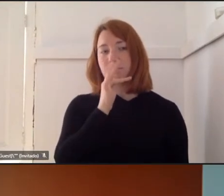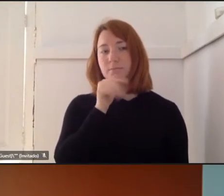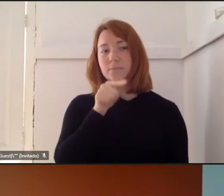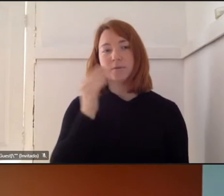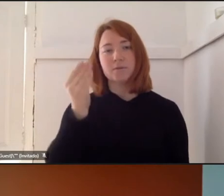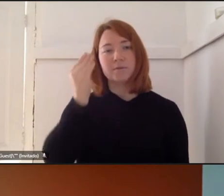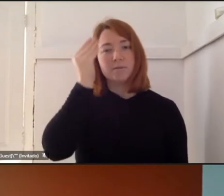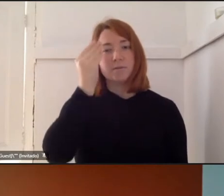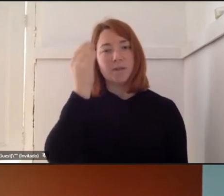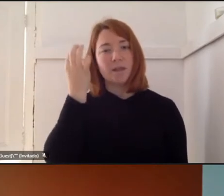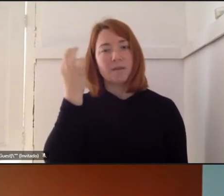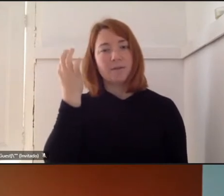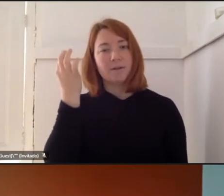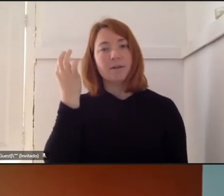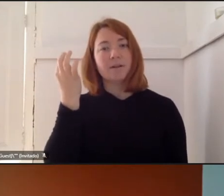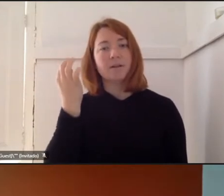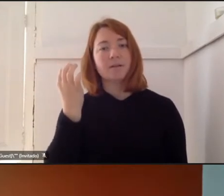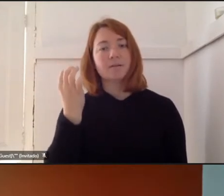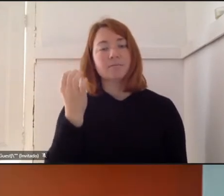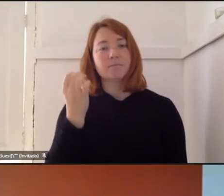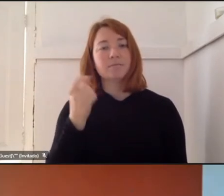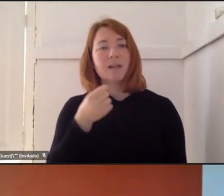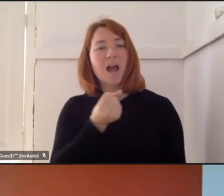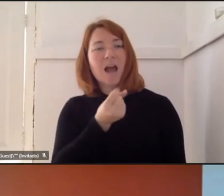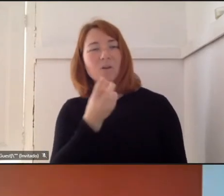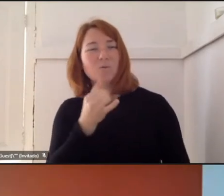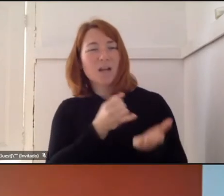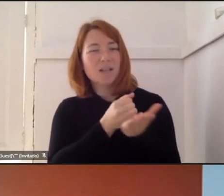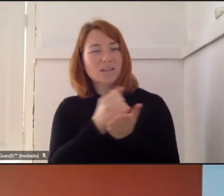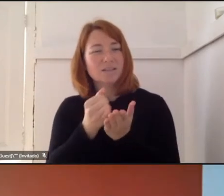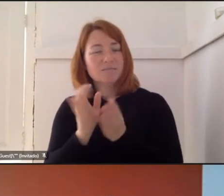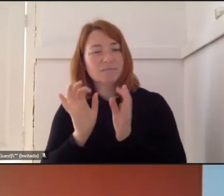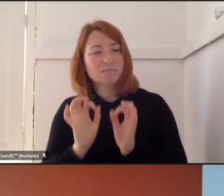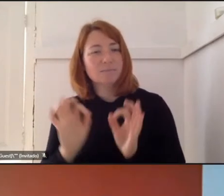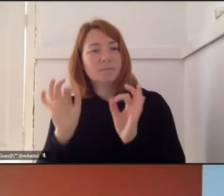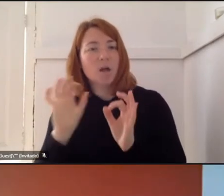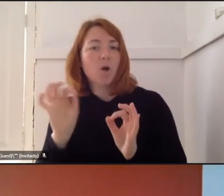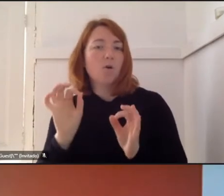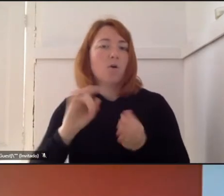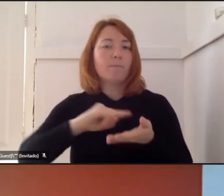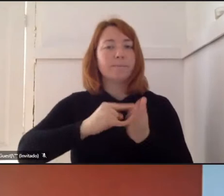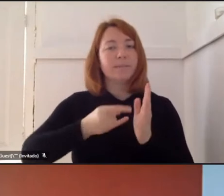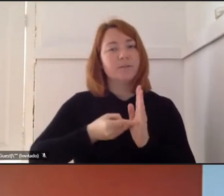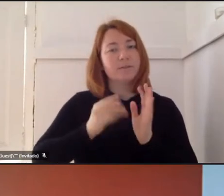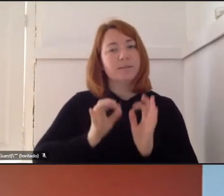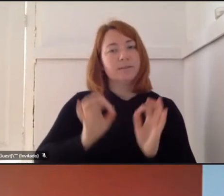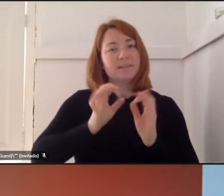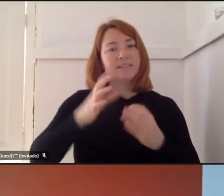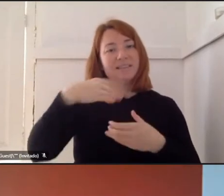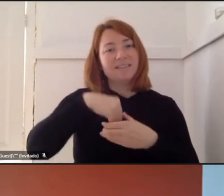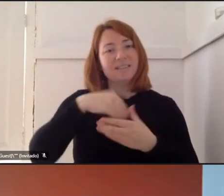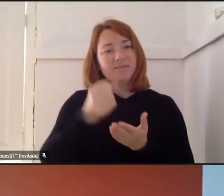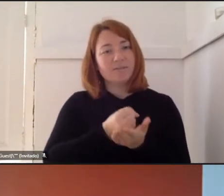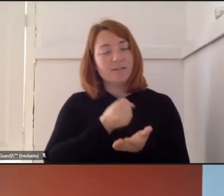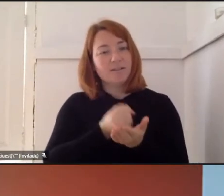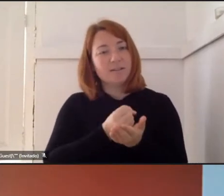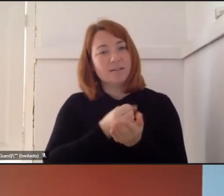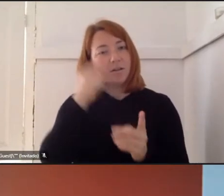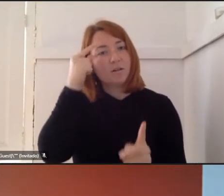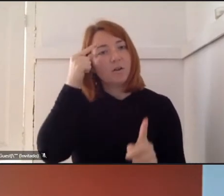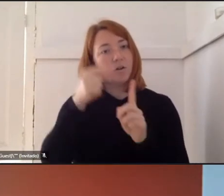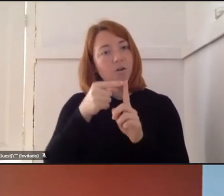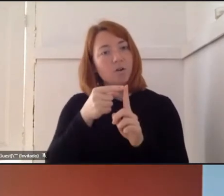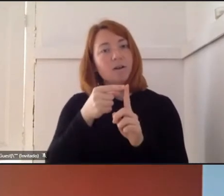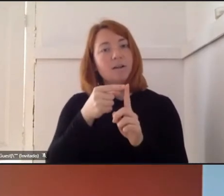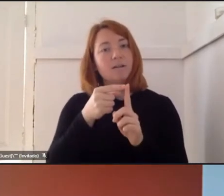que se deberían incorporar algunas materias concretas o algunas metodologías, incluso en las aulas, para fomentar o